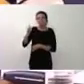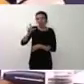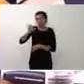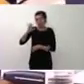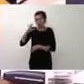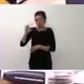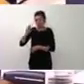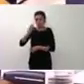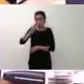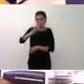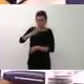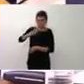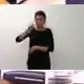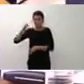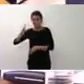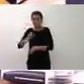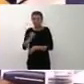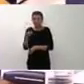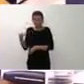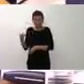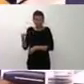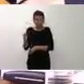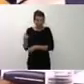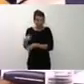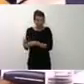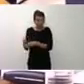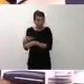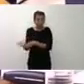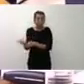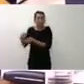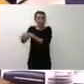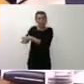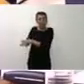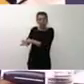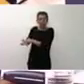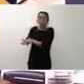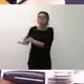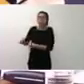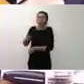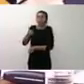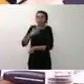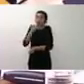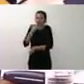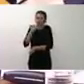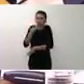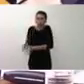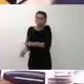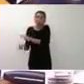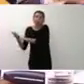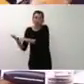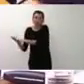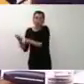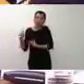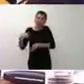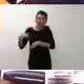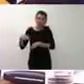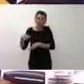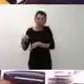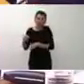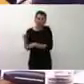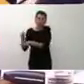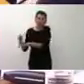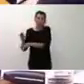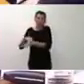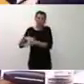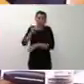se guardaba por si surgía algún imprevisto, que normalmente el imprevisto que surgía era para ayudar a pagar el pasaje a